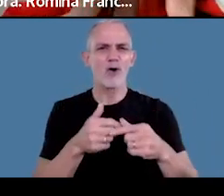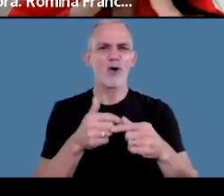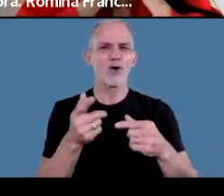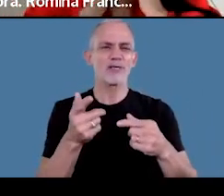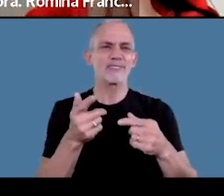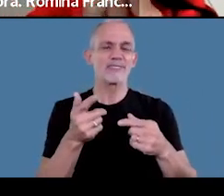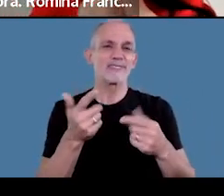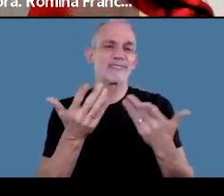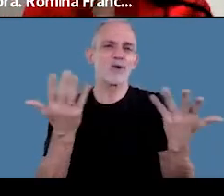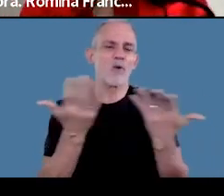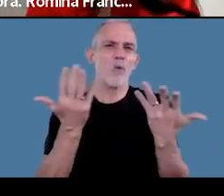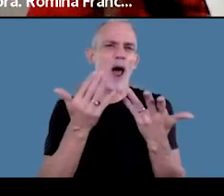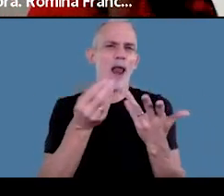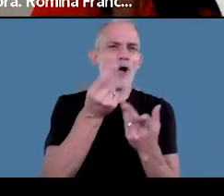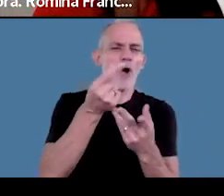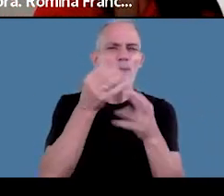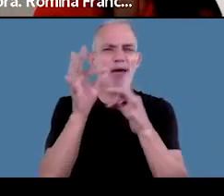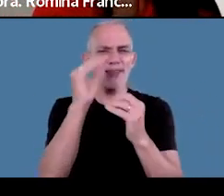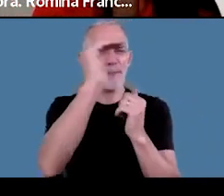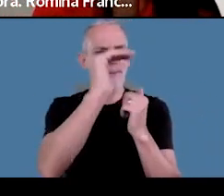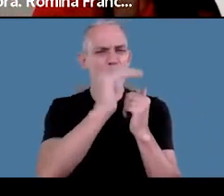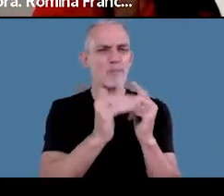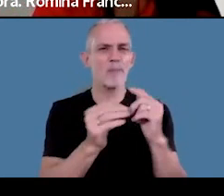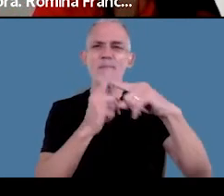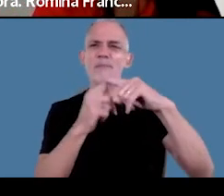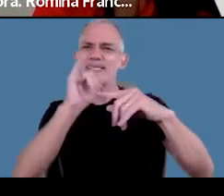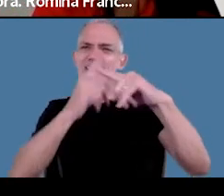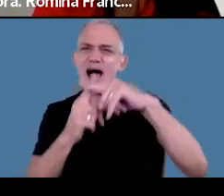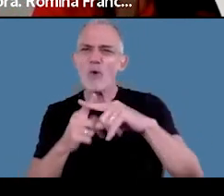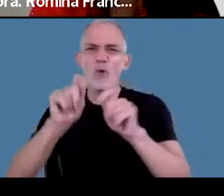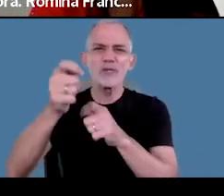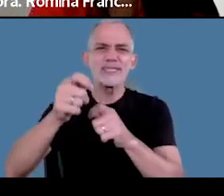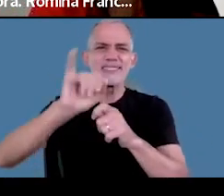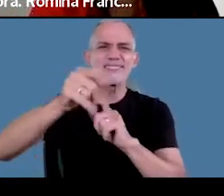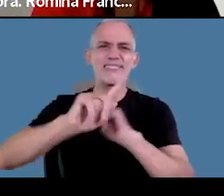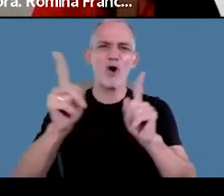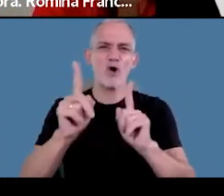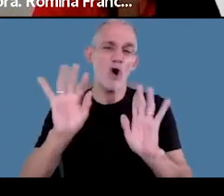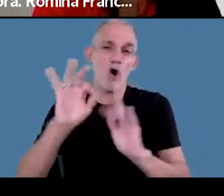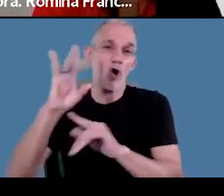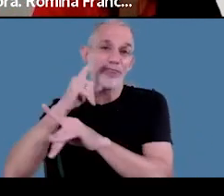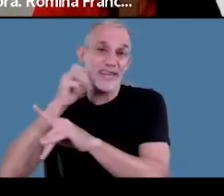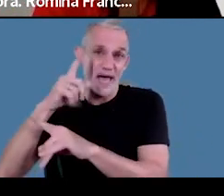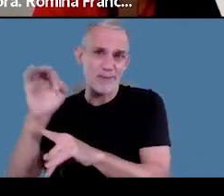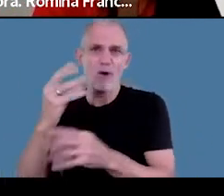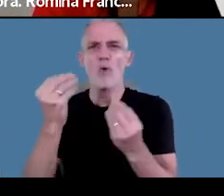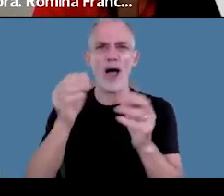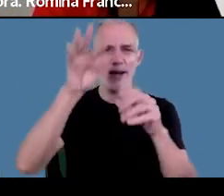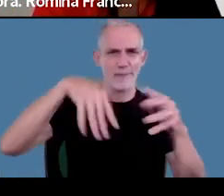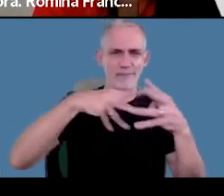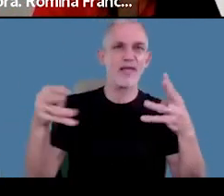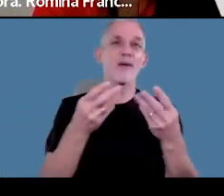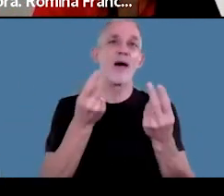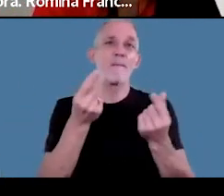tipo de operación y si va a ser computable o no en ajuste estático o en ajuste dinámico. Moneda